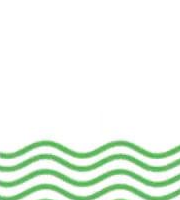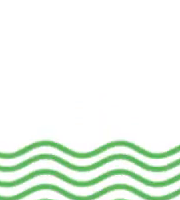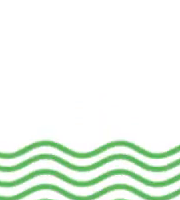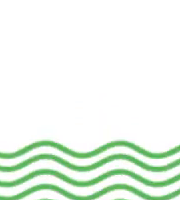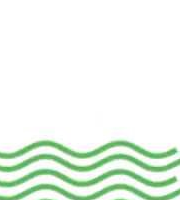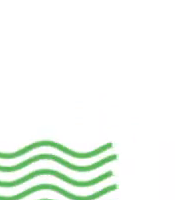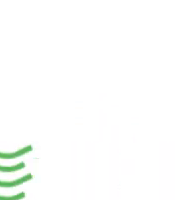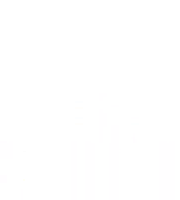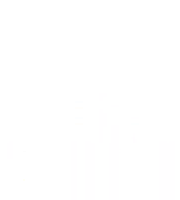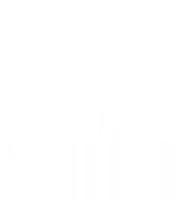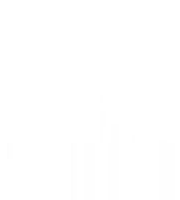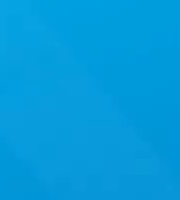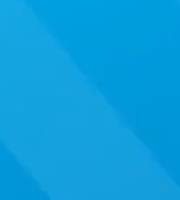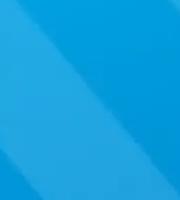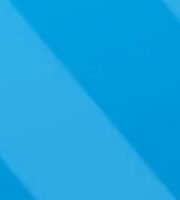¡Gracias!